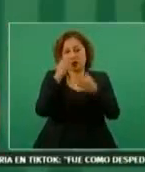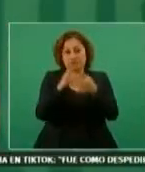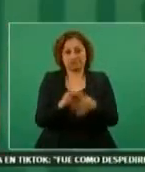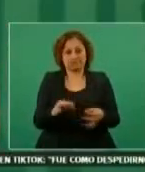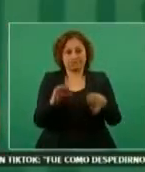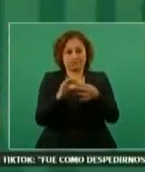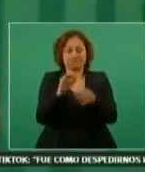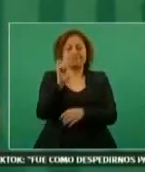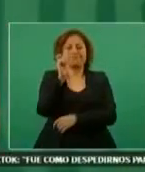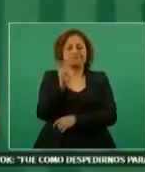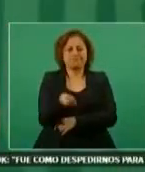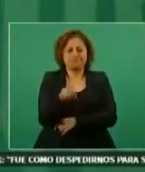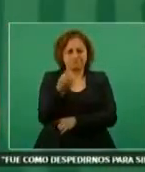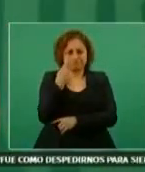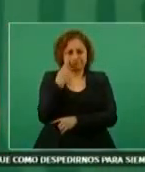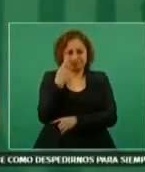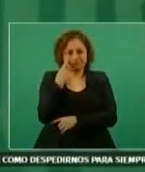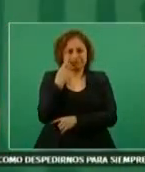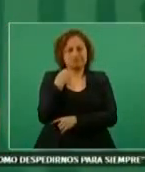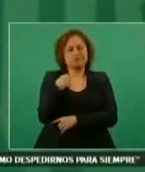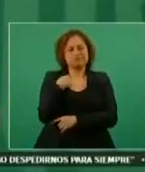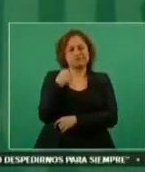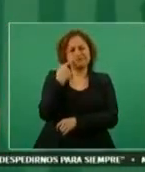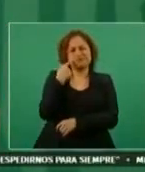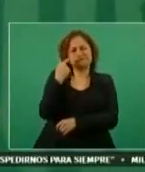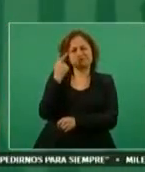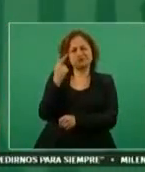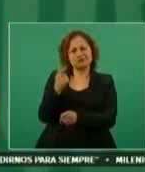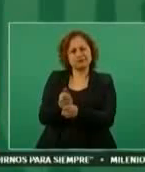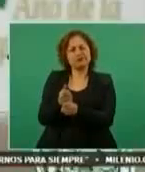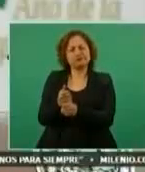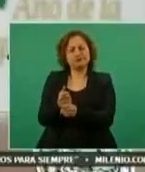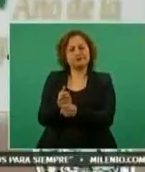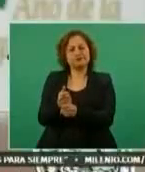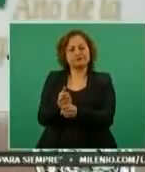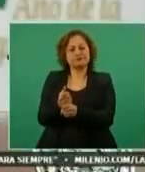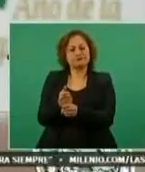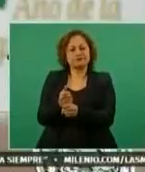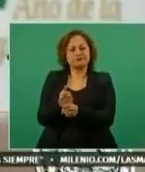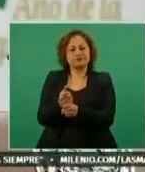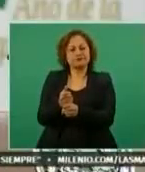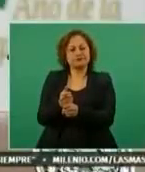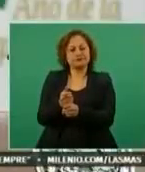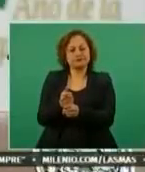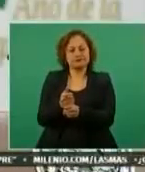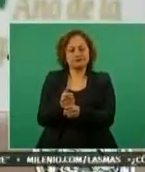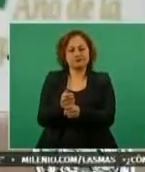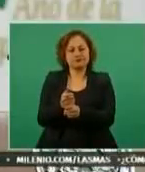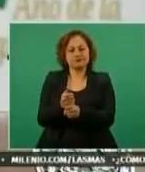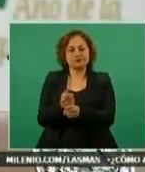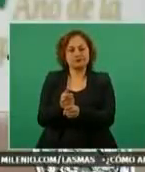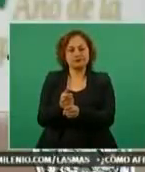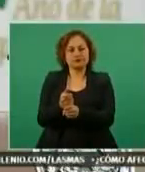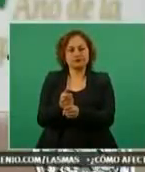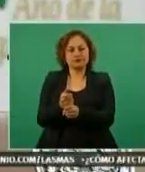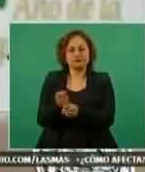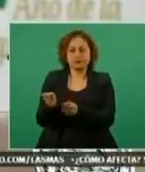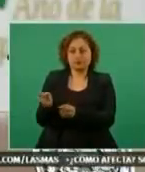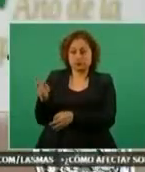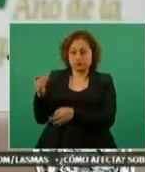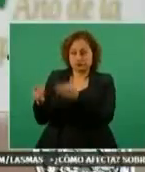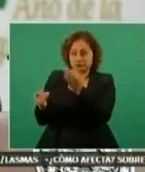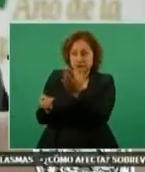Aseguró que se aceptará el fallo del tribunal. Eso está bien, eso lo reconozco. ¿Qué ha dicho eso? Está bien. Y que ahora resta